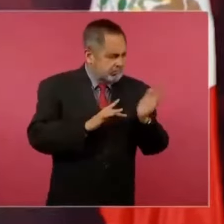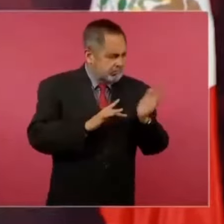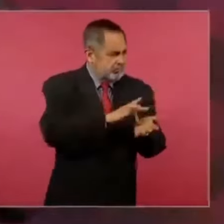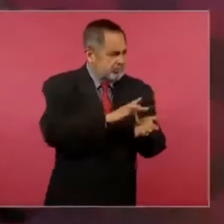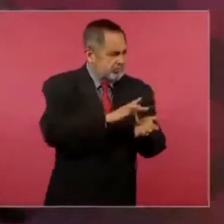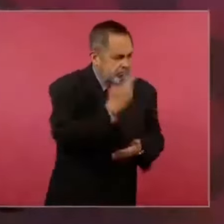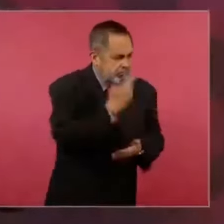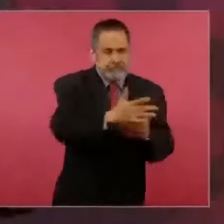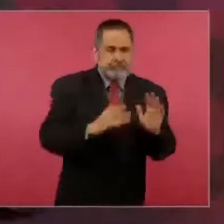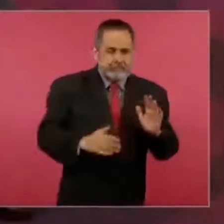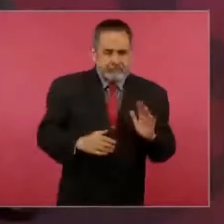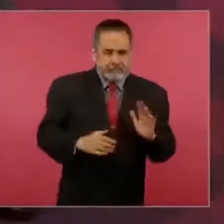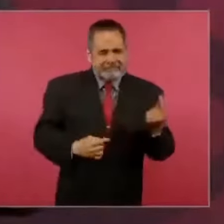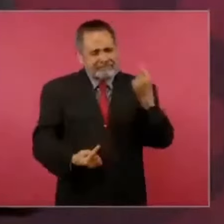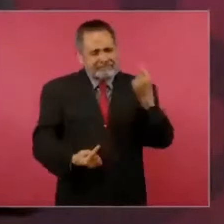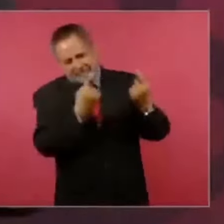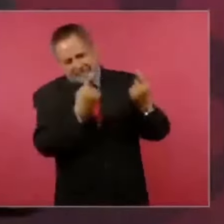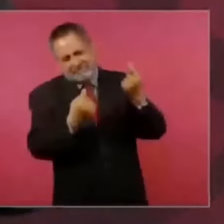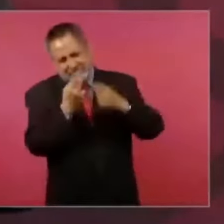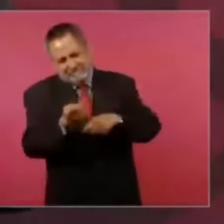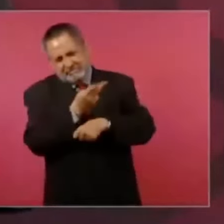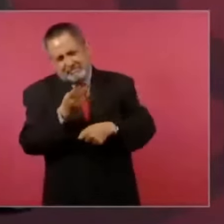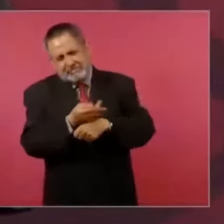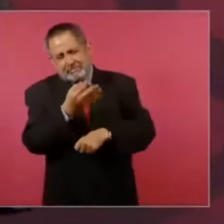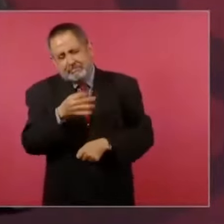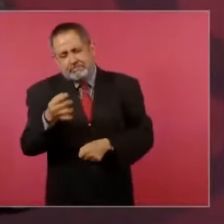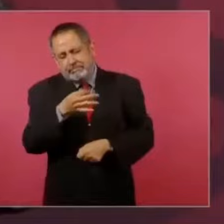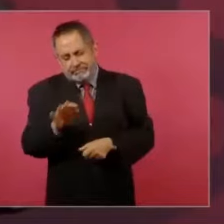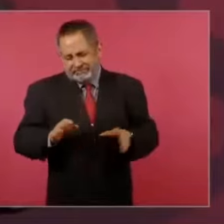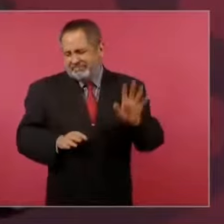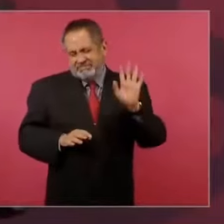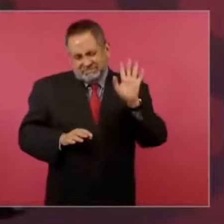que aún con insultos y demás